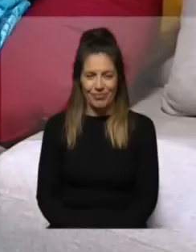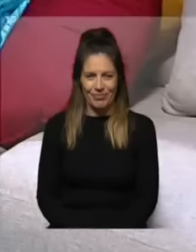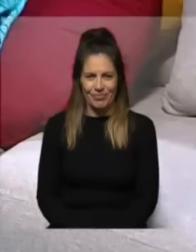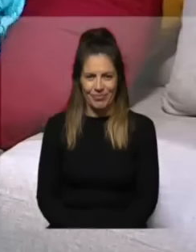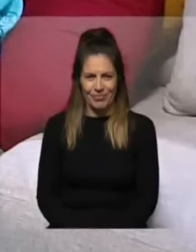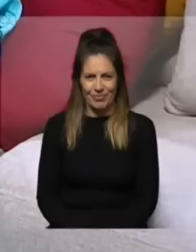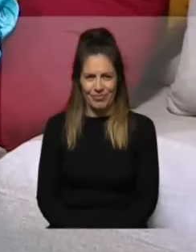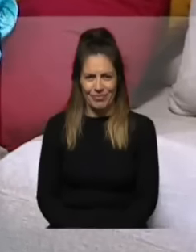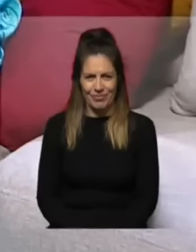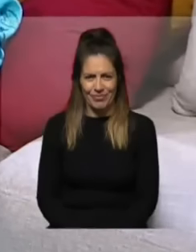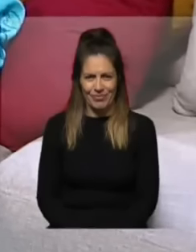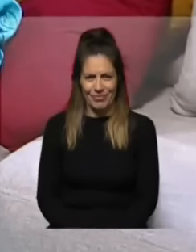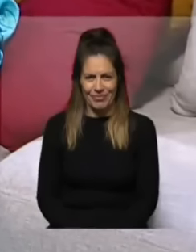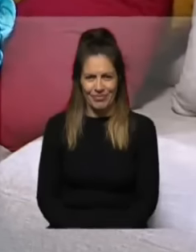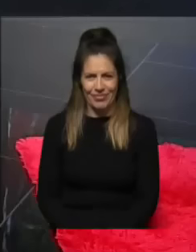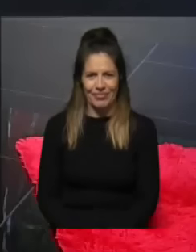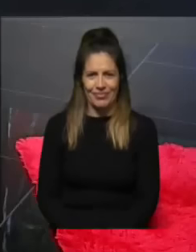Yo dije, ¿qué dijo?